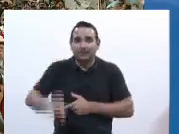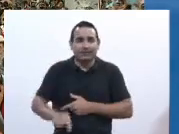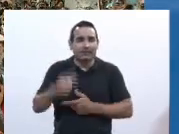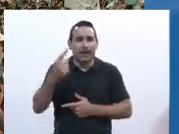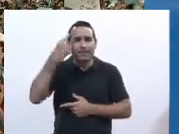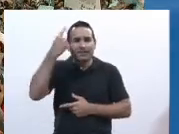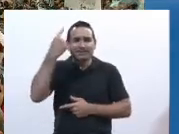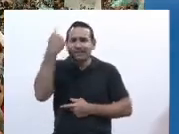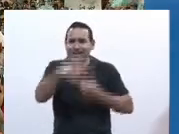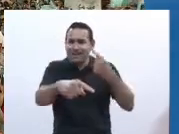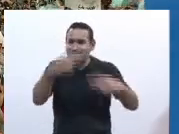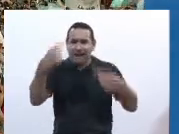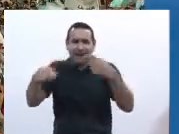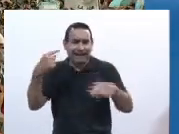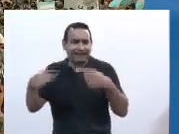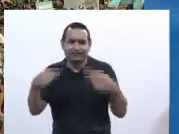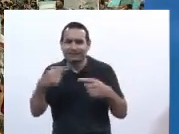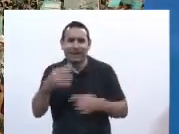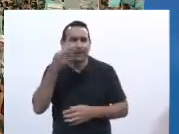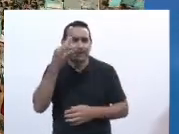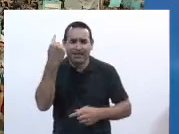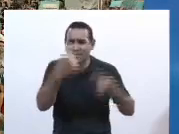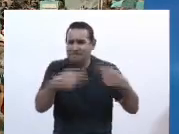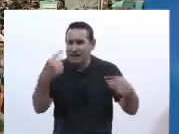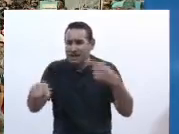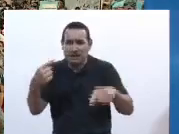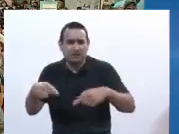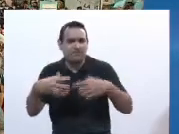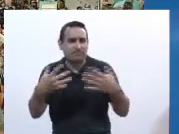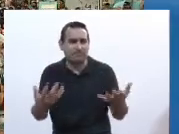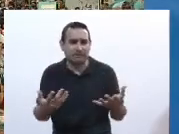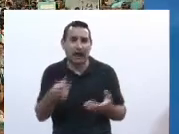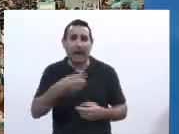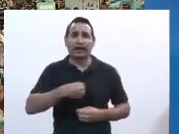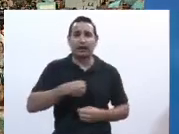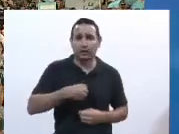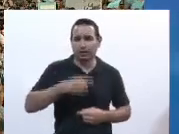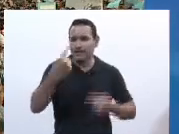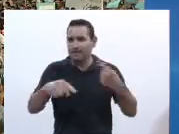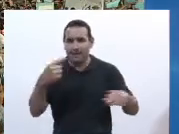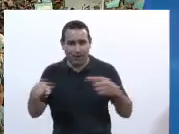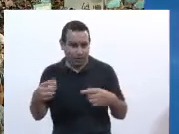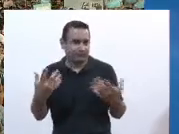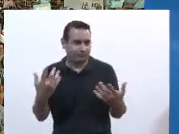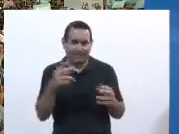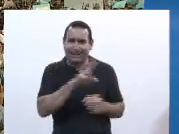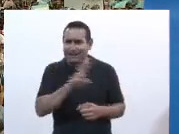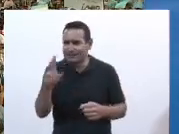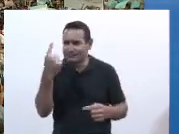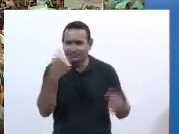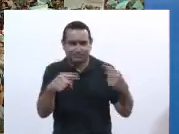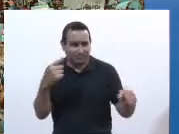de pensamiento, de un crisol de razas, donde existe lo religioso, distintas religiones,